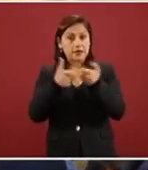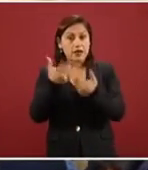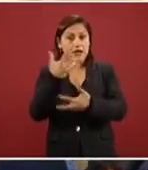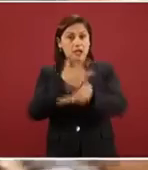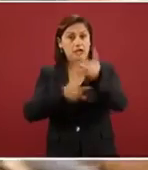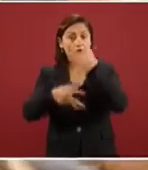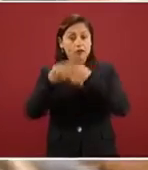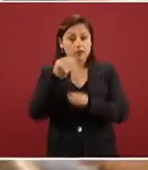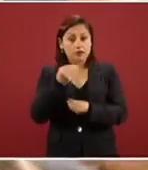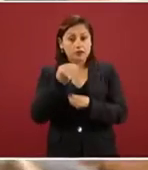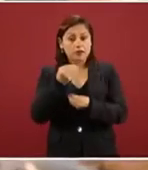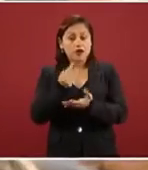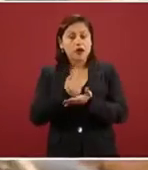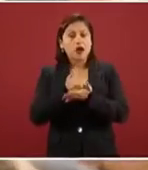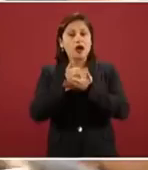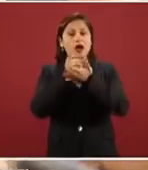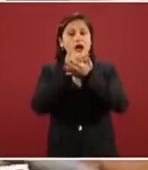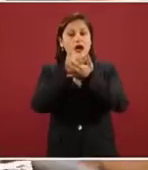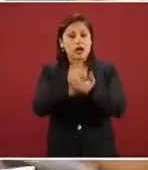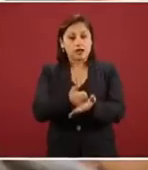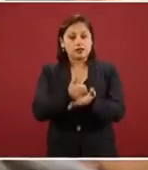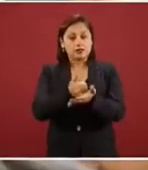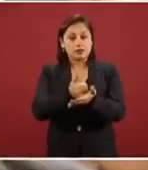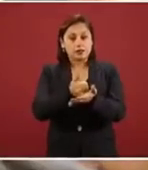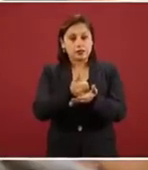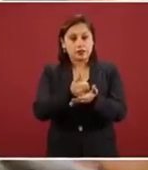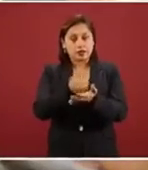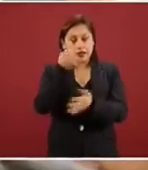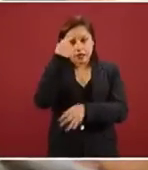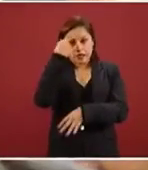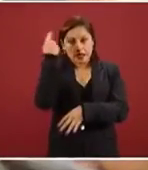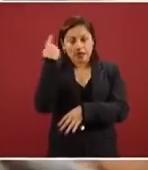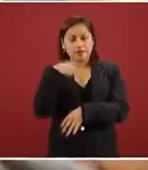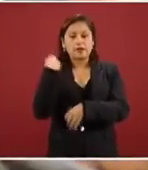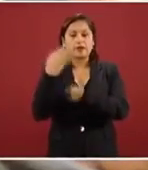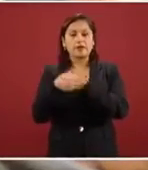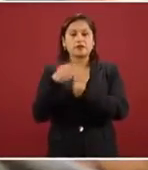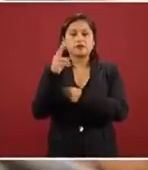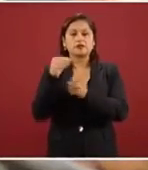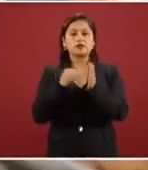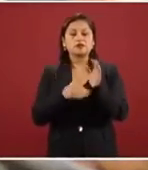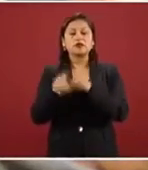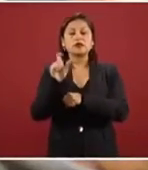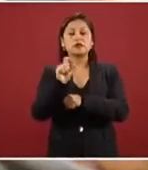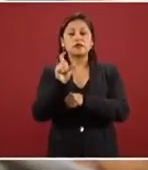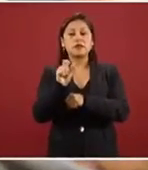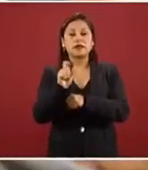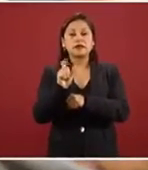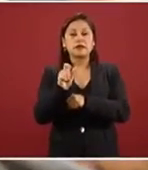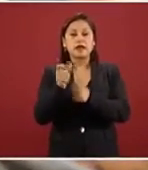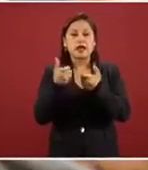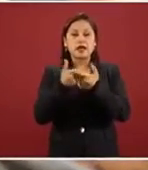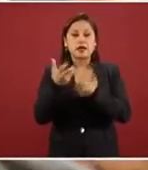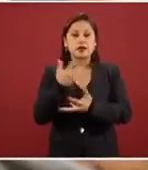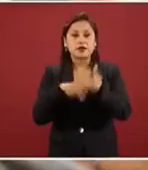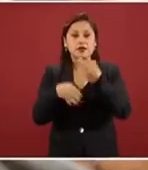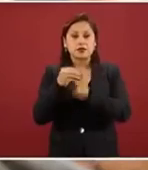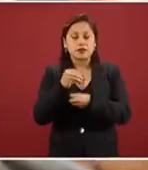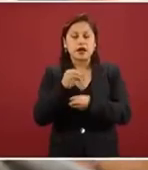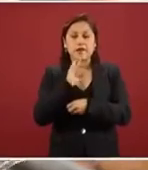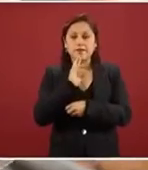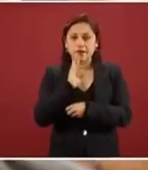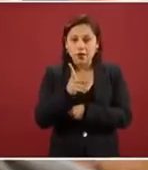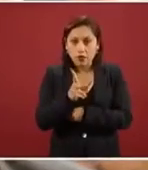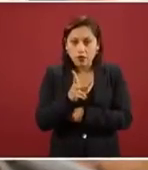el riesgo de un ajuste económico severo en el 2020, y ¿qué le